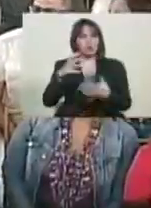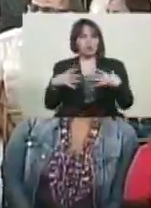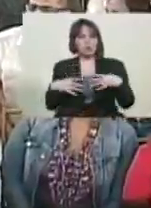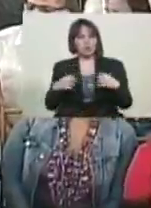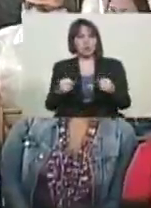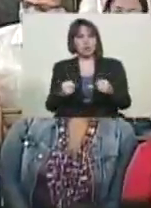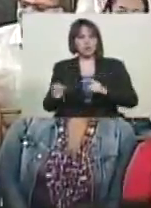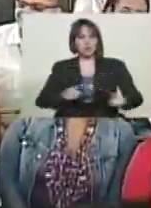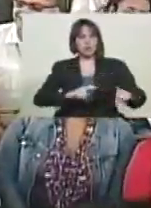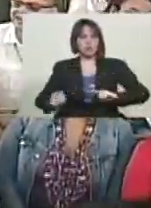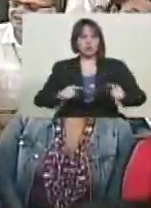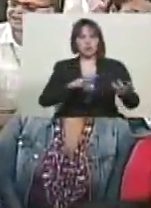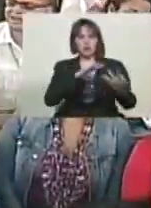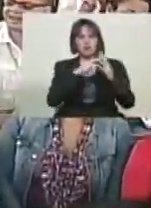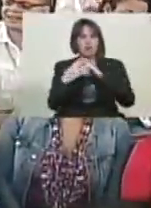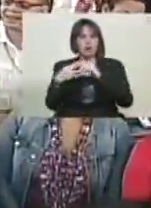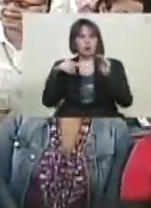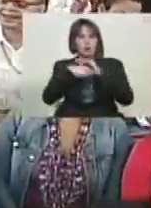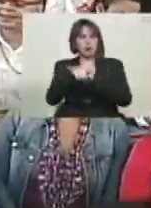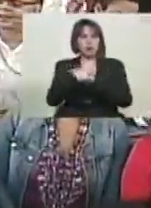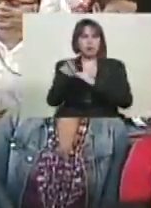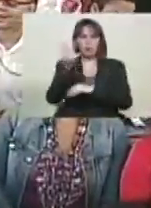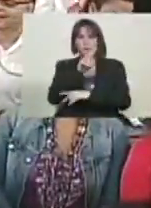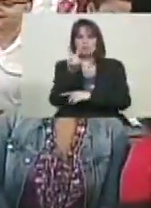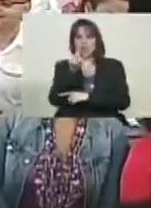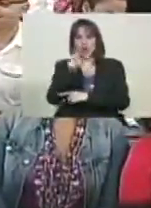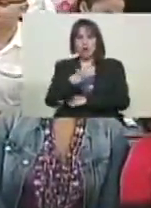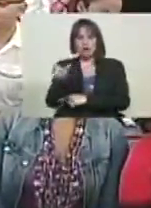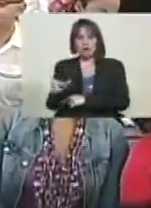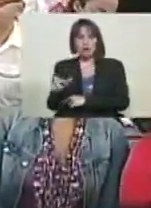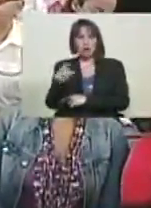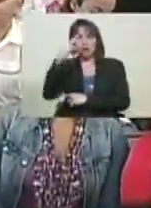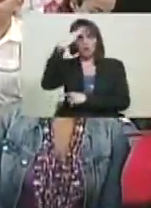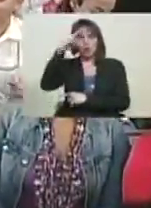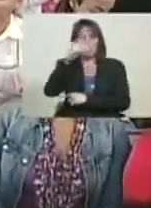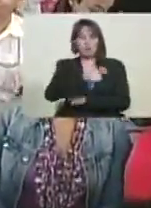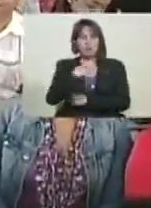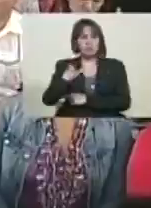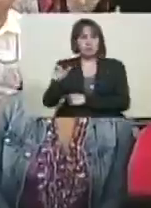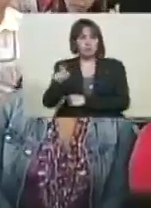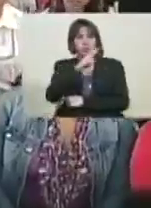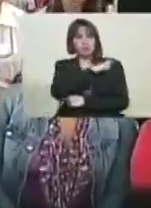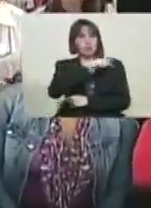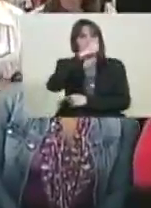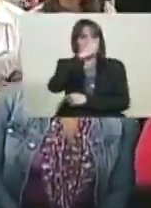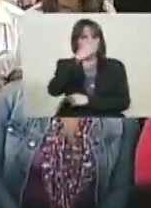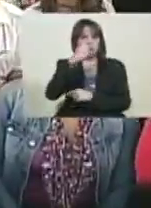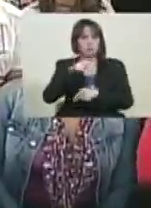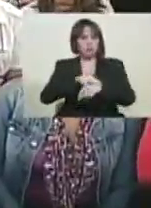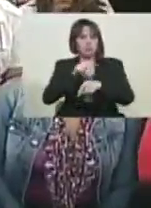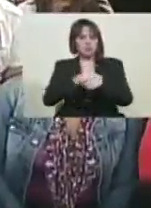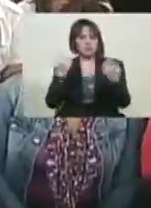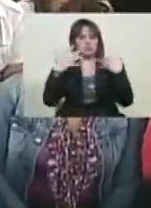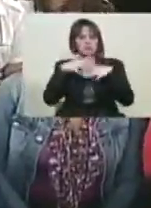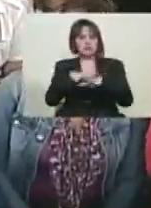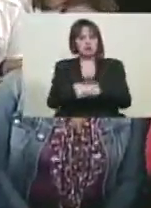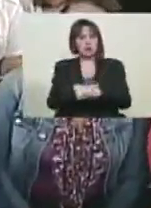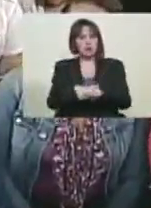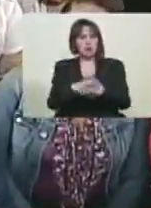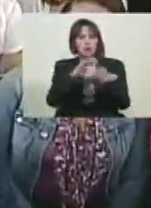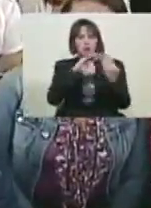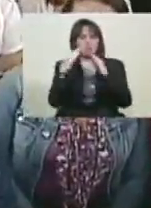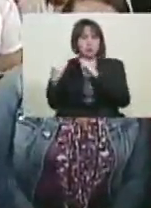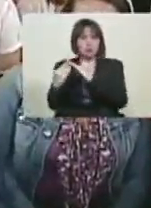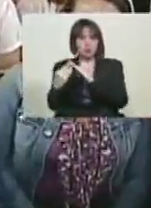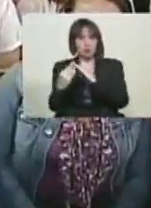coordinadores de Barrio Adentro, venezolanos y cubanos, la Dirección Nacional de Medicina Integral Comunitaria,